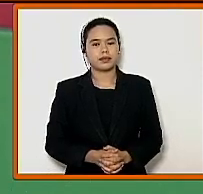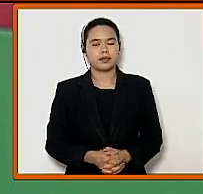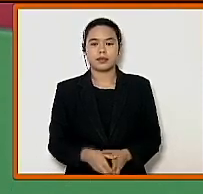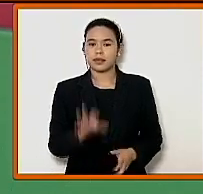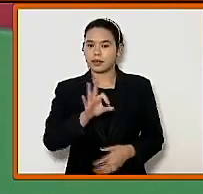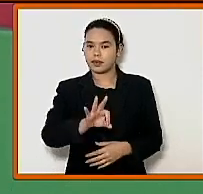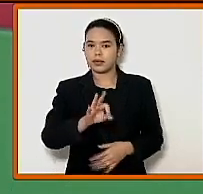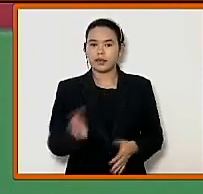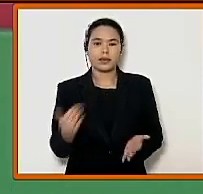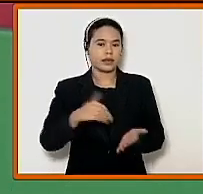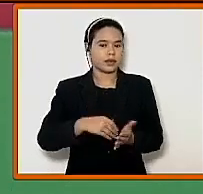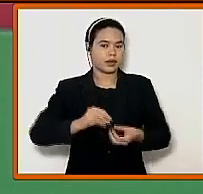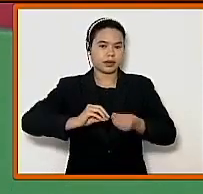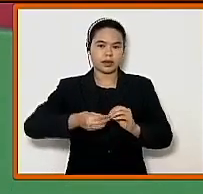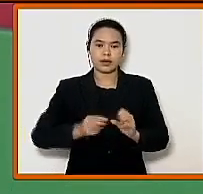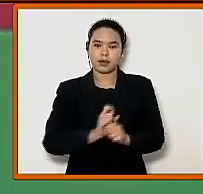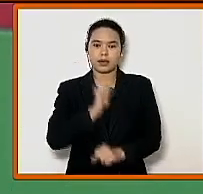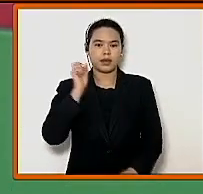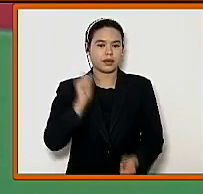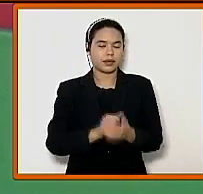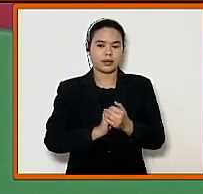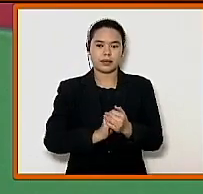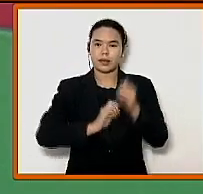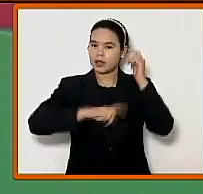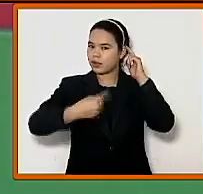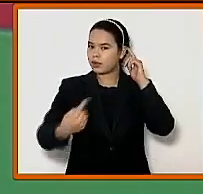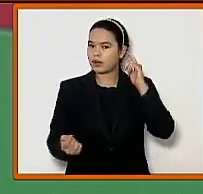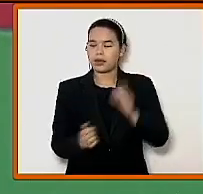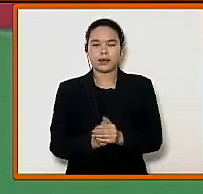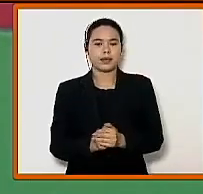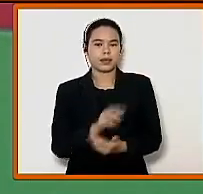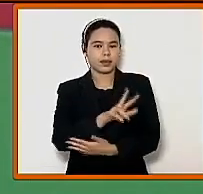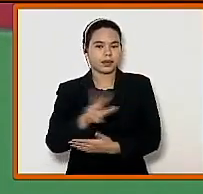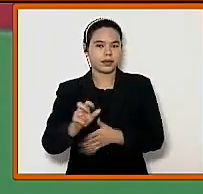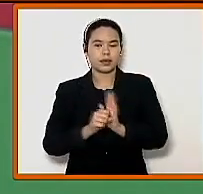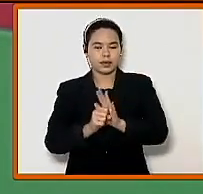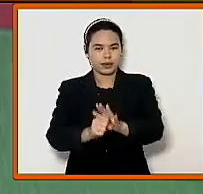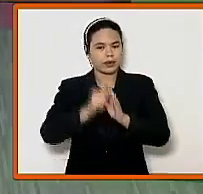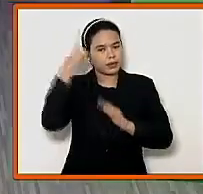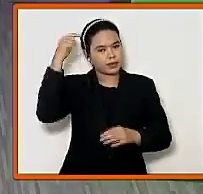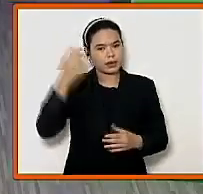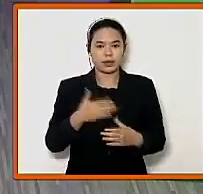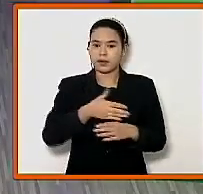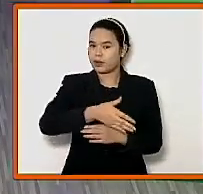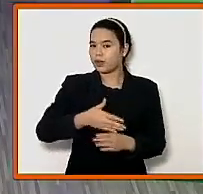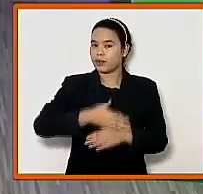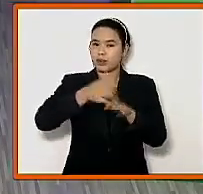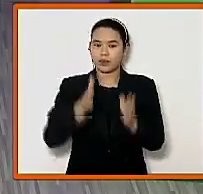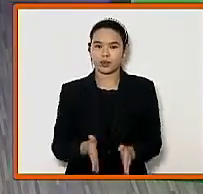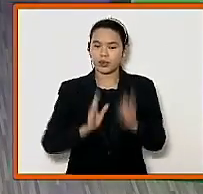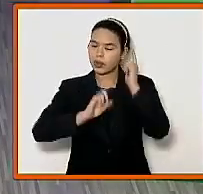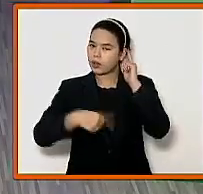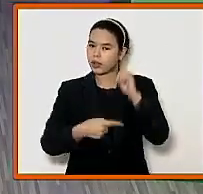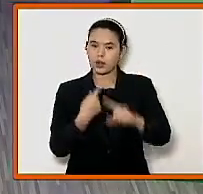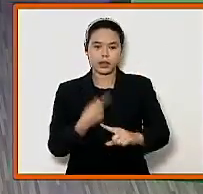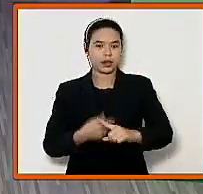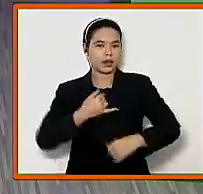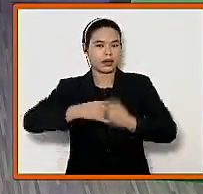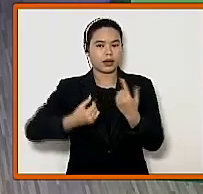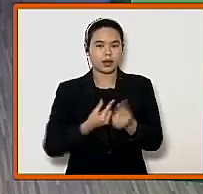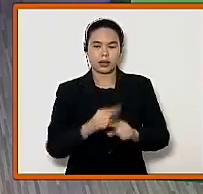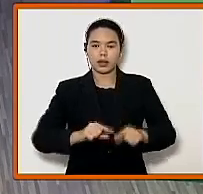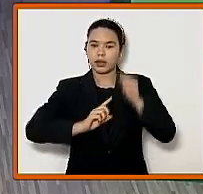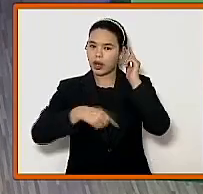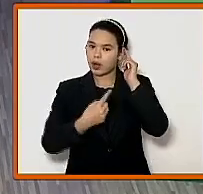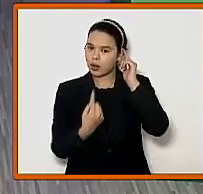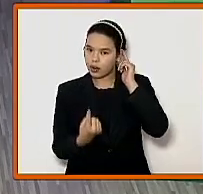9. Con mucho gusto te repito los números ganadores. En Diaria, 33 con su símbolo de sueños carpintero. Para MultiX, jugada gratis. Y para